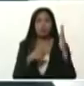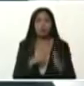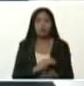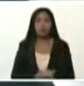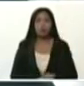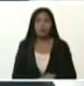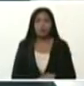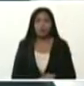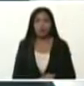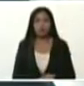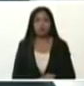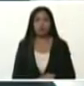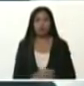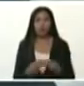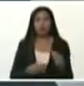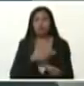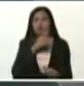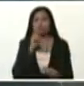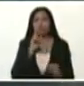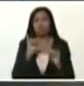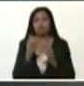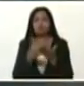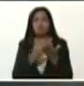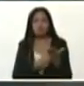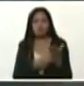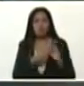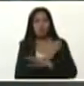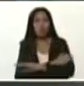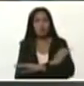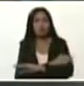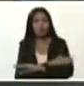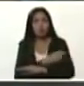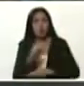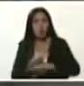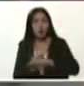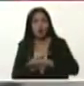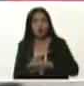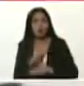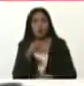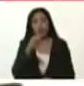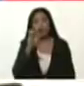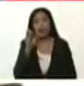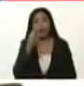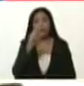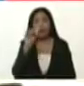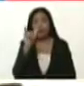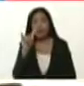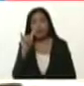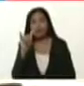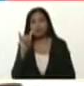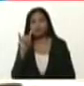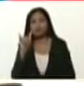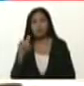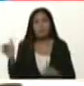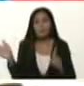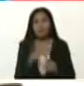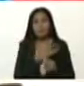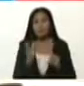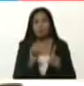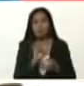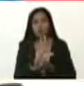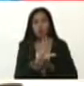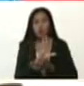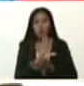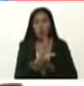¿Ah? ¿Cómo es que se llama el gobernador que estaba en Lara por la oposición? Henry Falcón. Tremenda pela le dieron a Henry